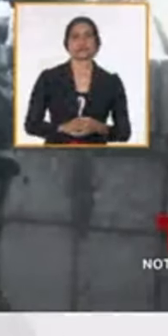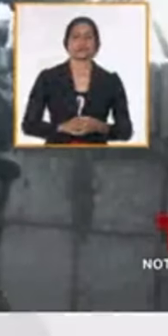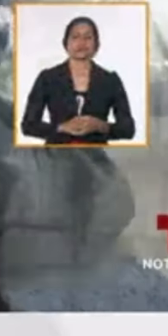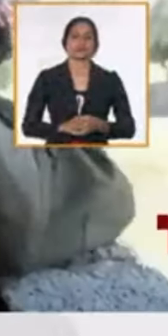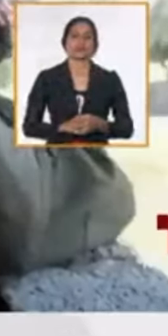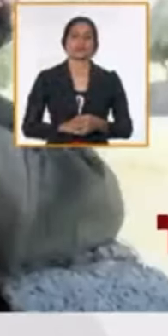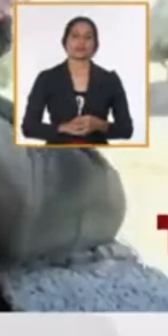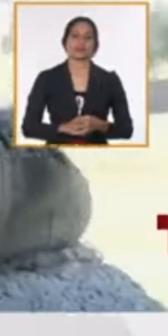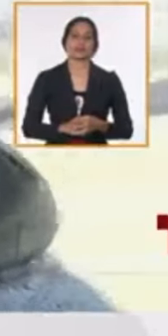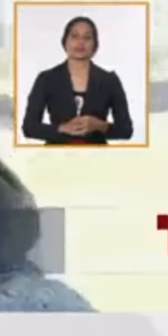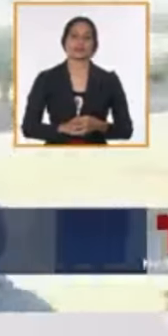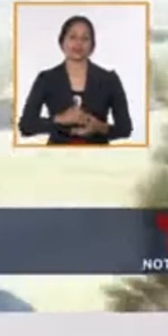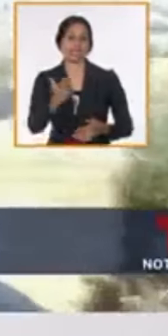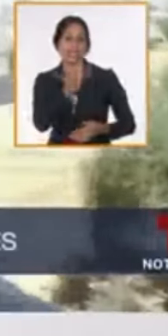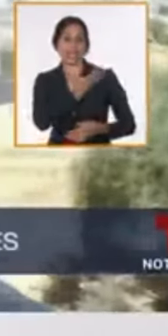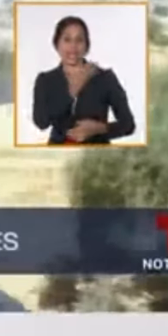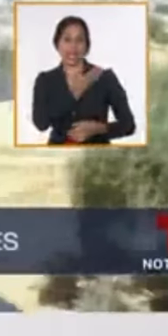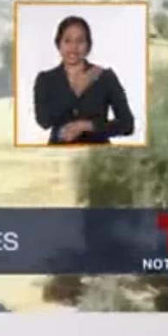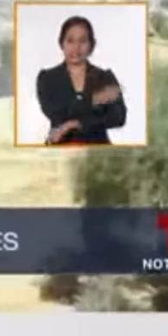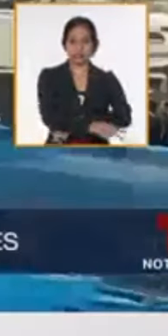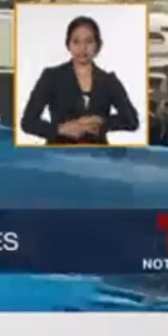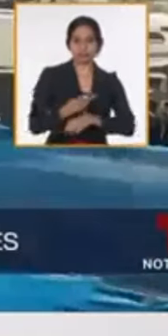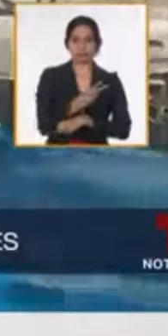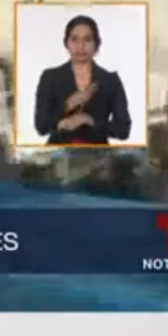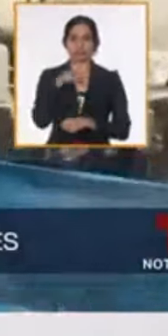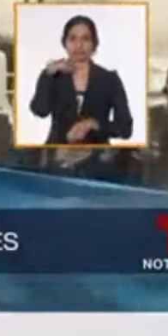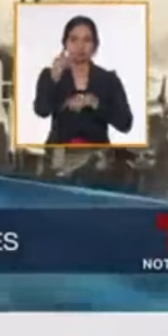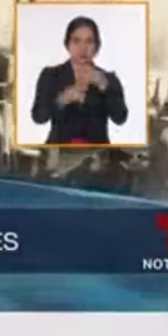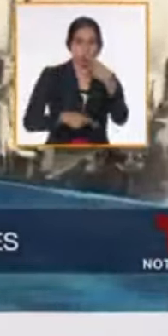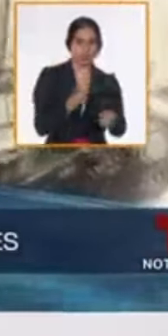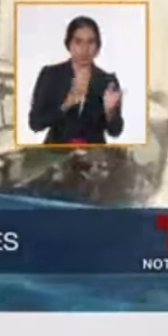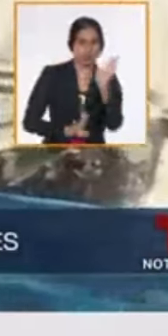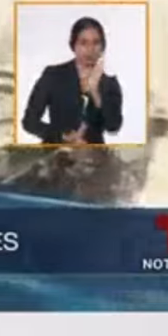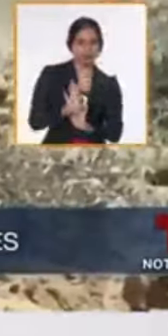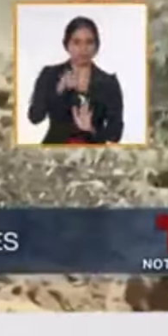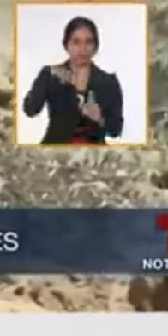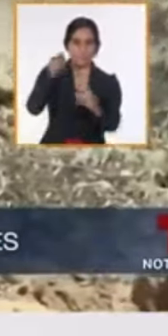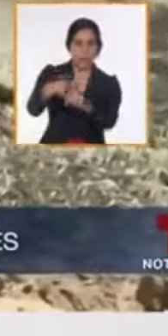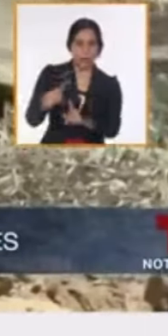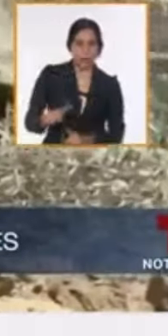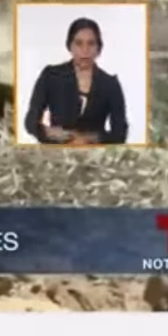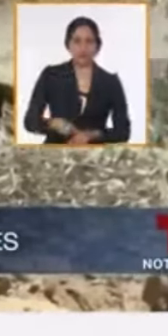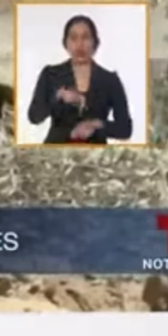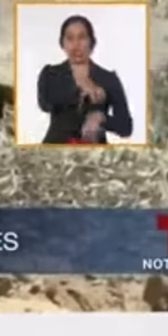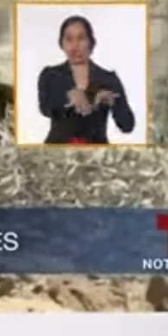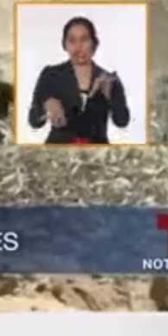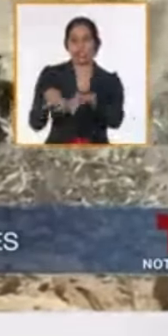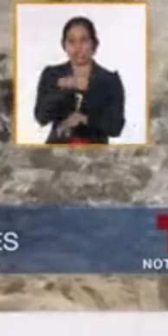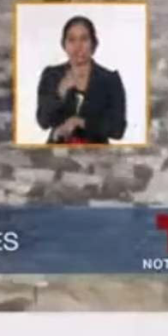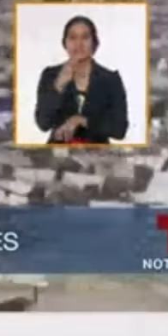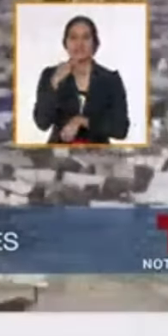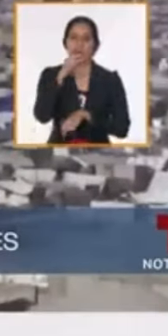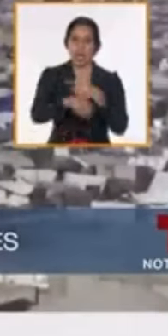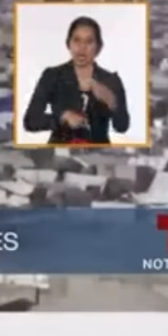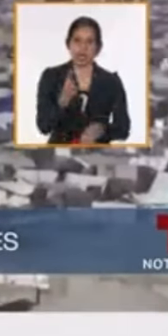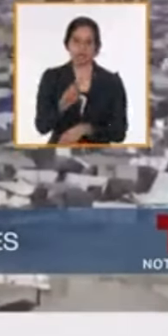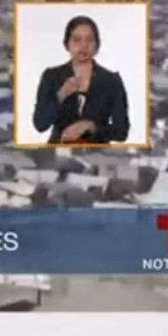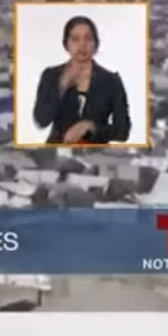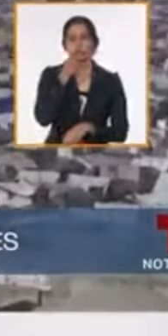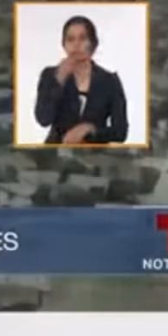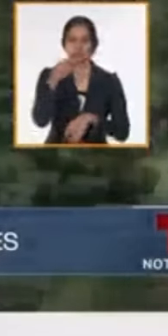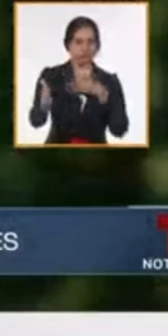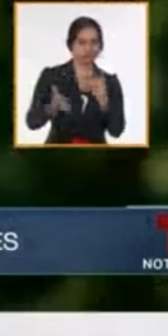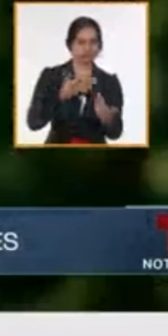En tanto, en Gaza, el ejército israelí ha avanzado sobre la ciudad de Rafah, desafiando al presidente Biden, que bajo presión